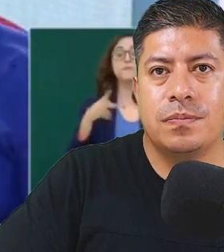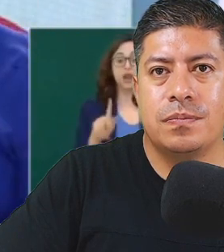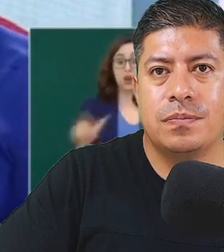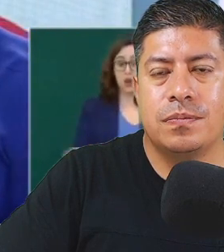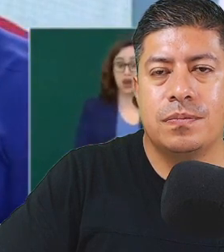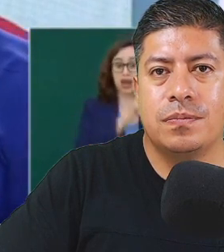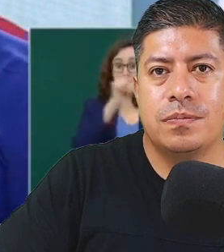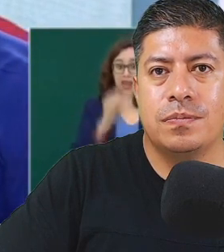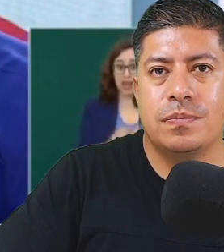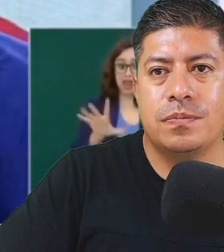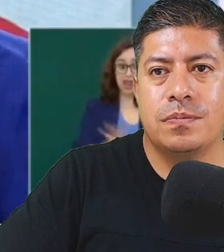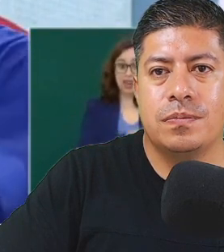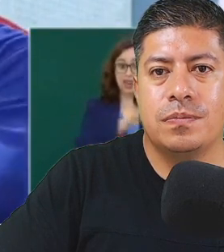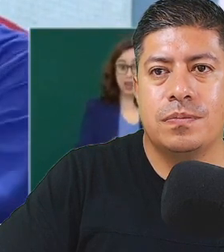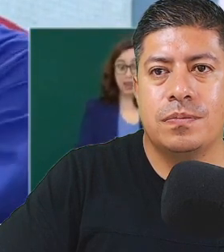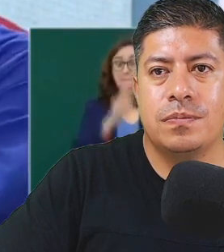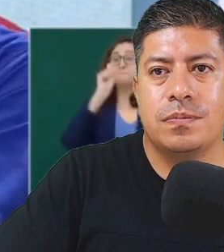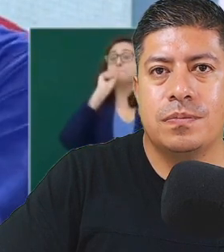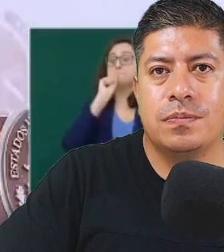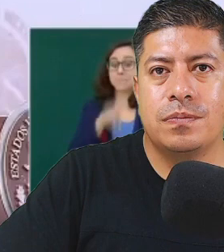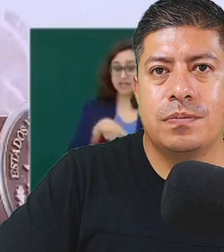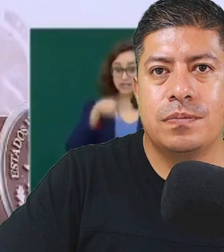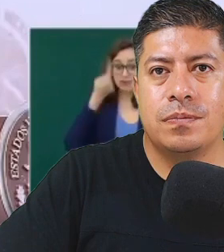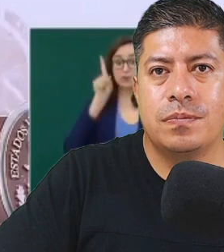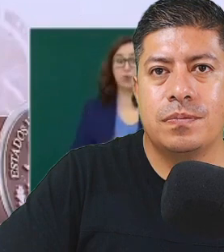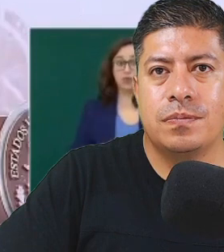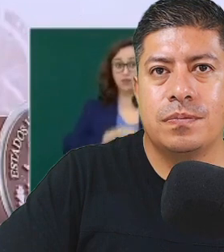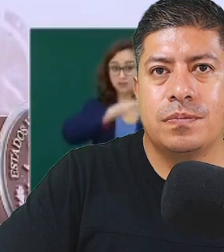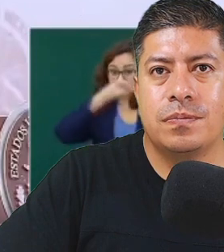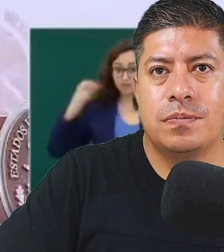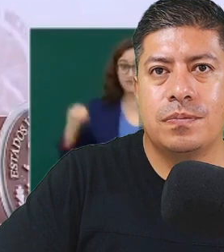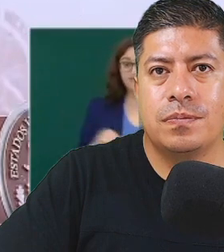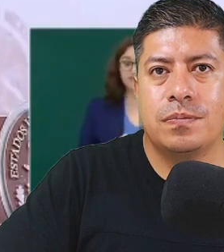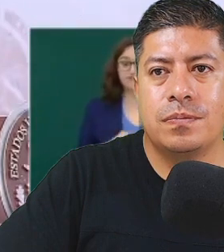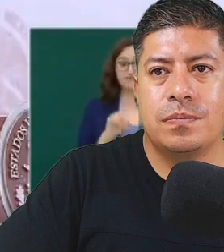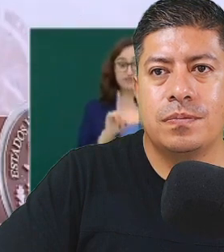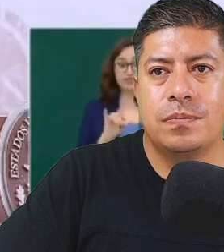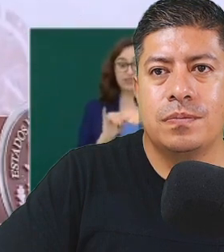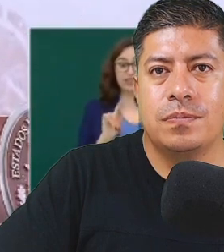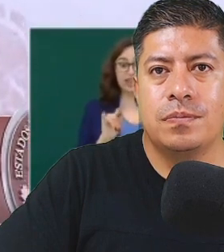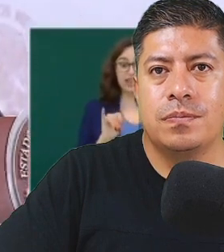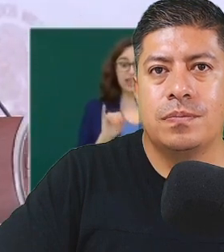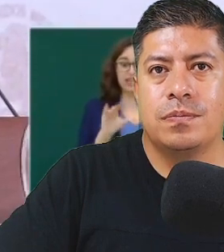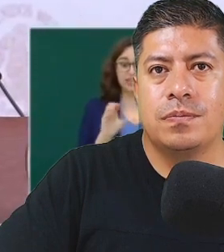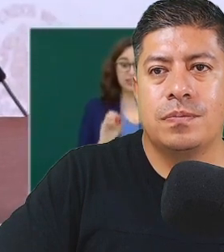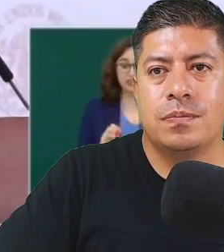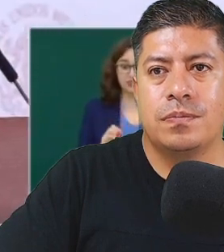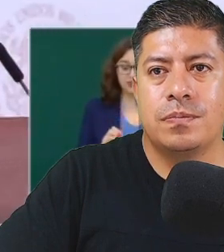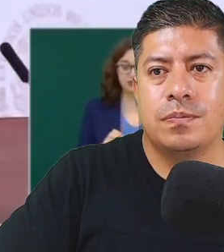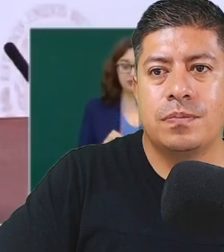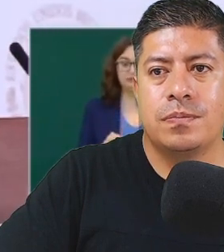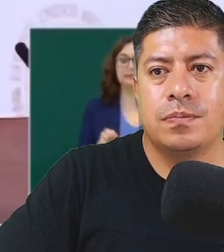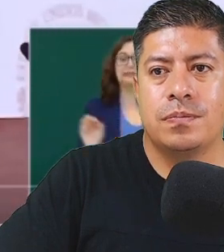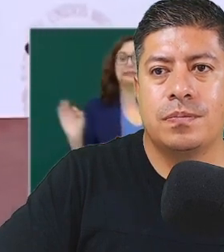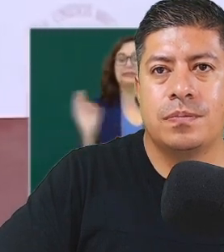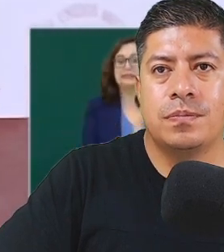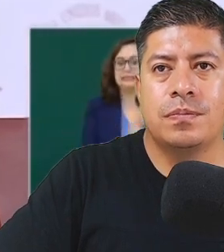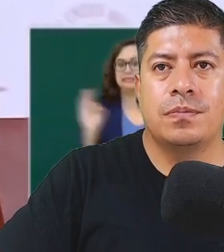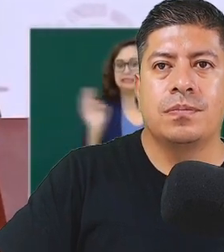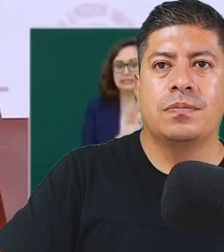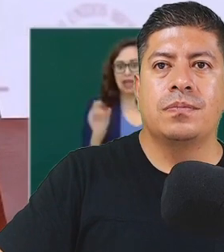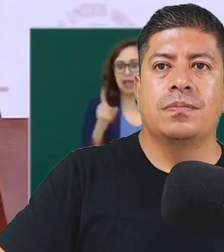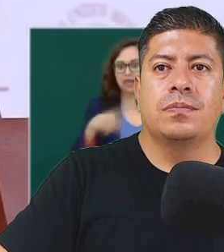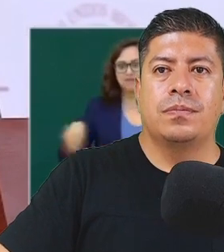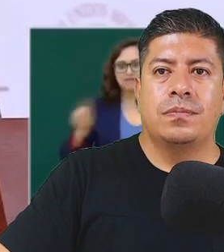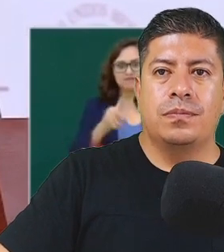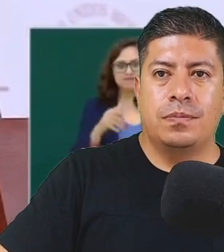litio, puede ser que hasta les moleste más lo del